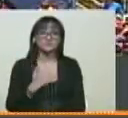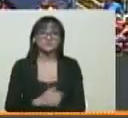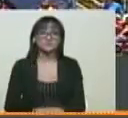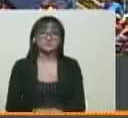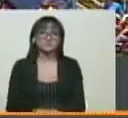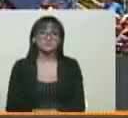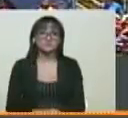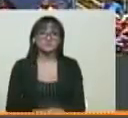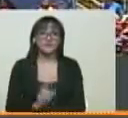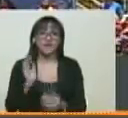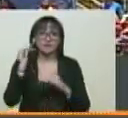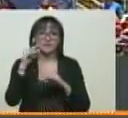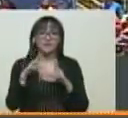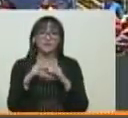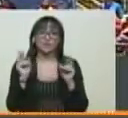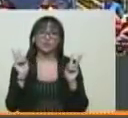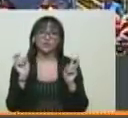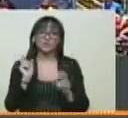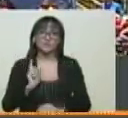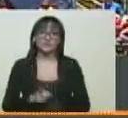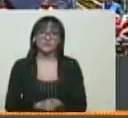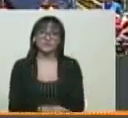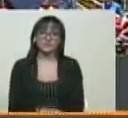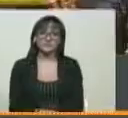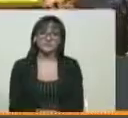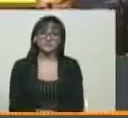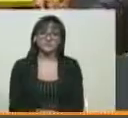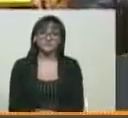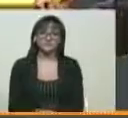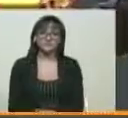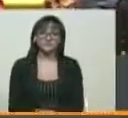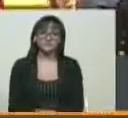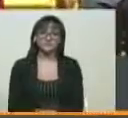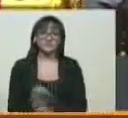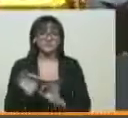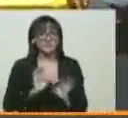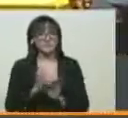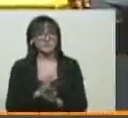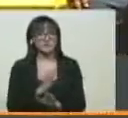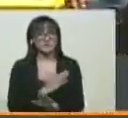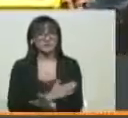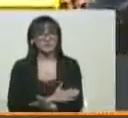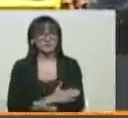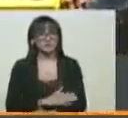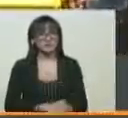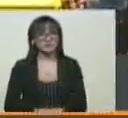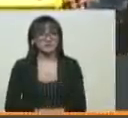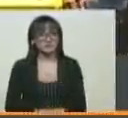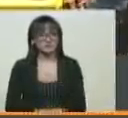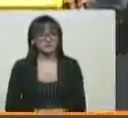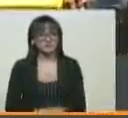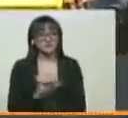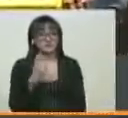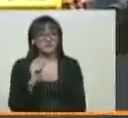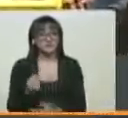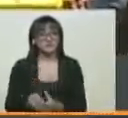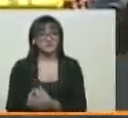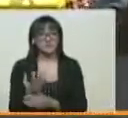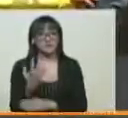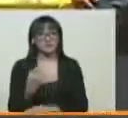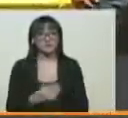Hay que atender todos los temas y prepararnos para que el 20 de mayo,